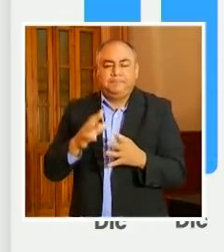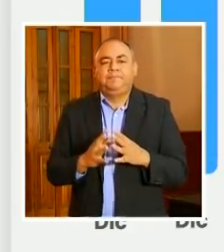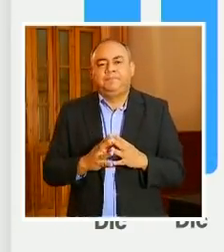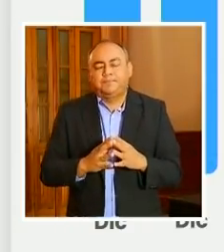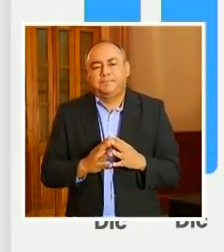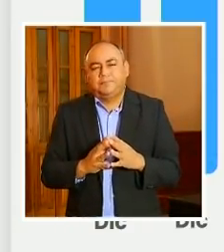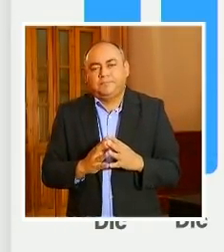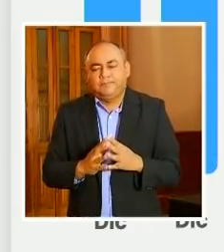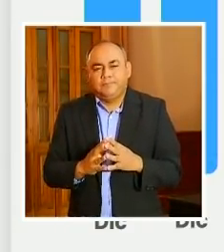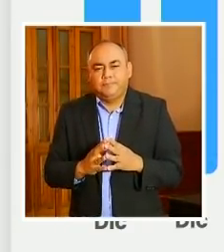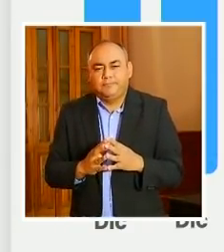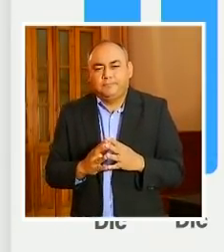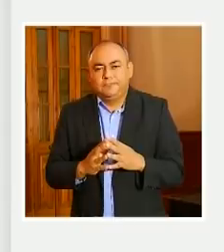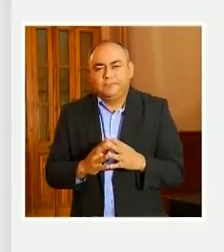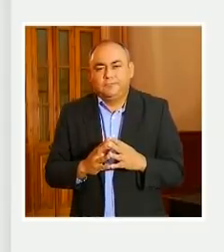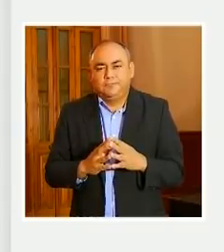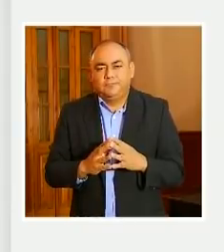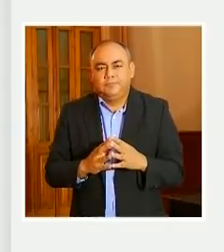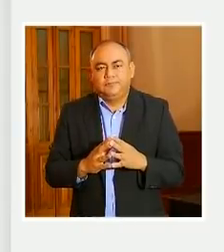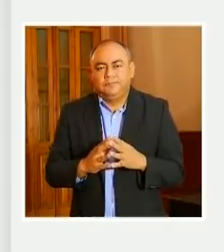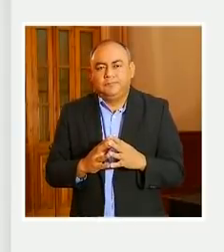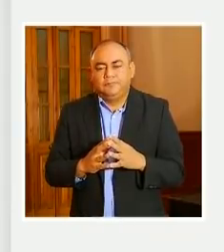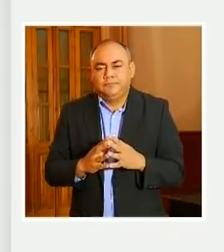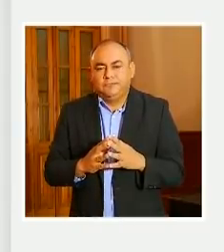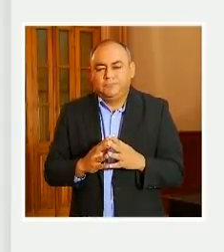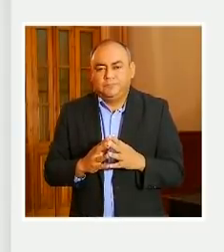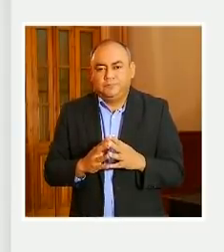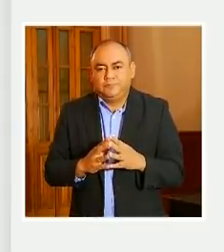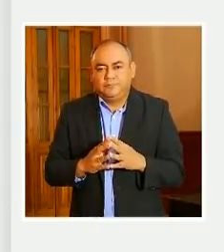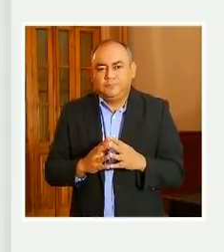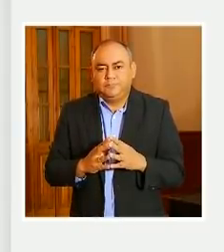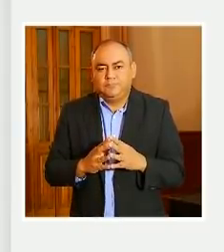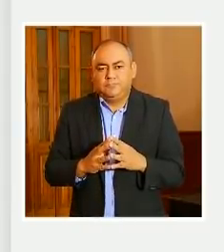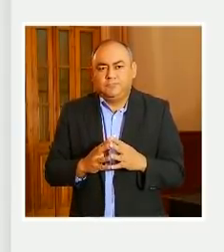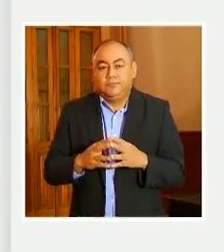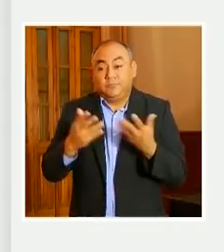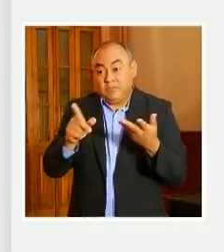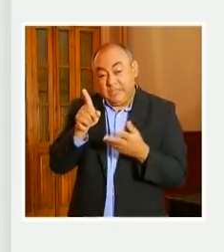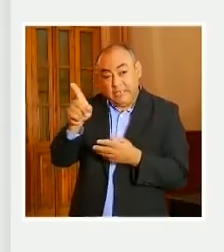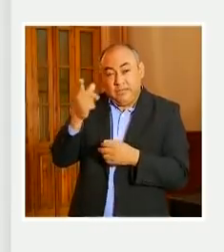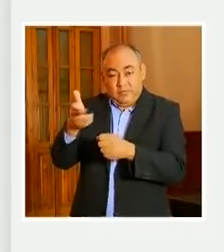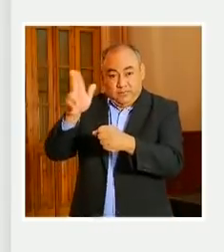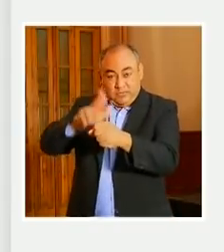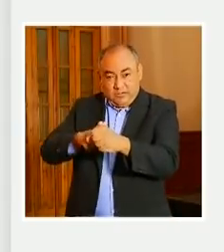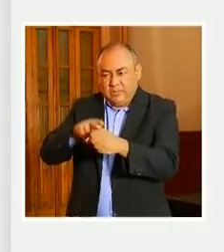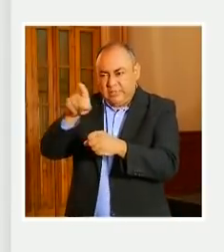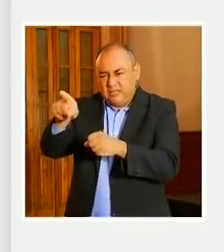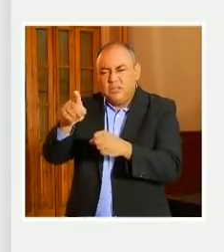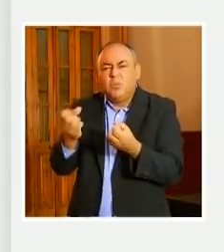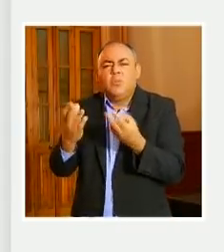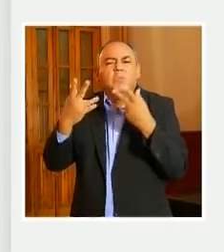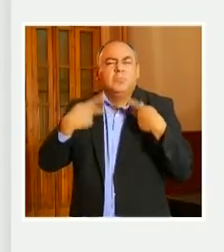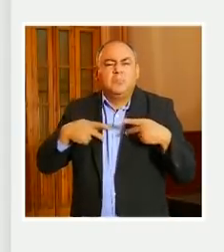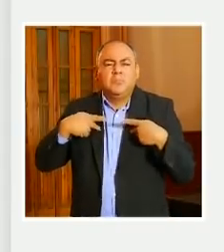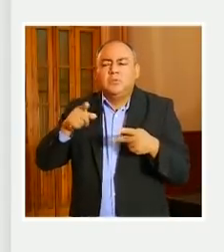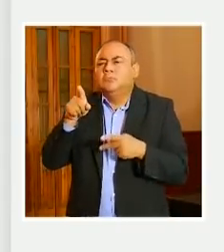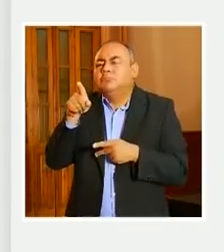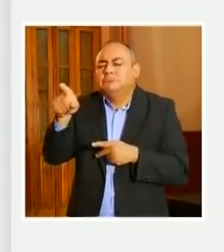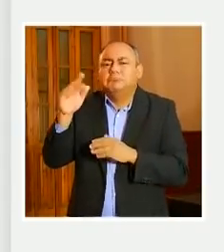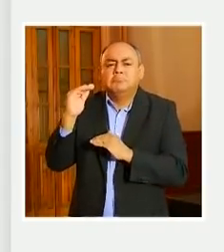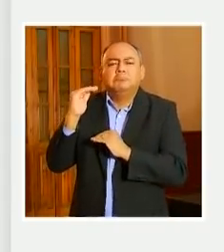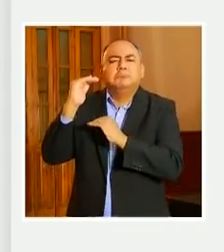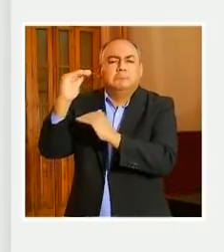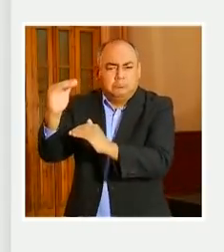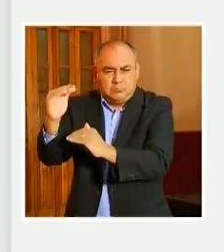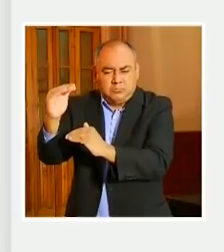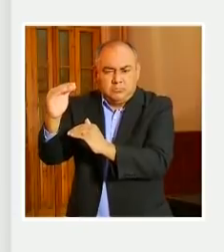¿Me pasa? Ya. Nuestra ocupación hospitalaria se mantiene todavía en rangos bastante aceptables.